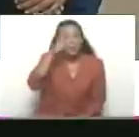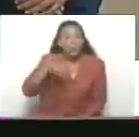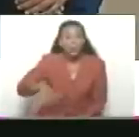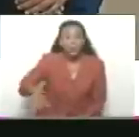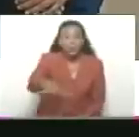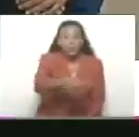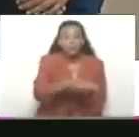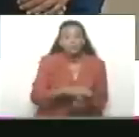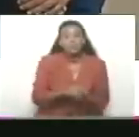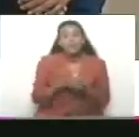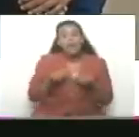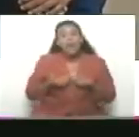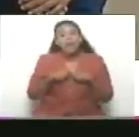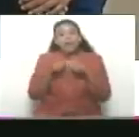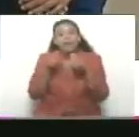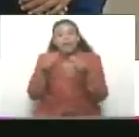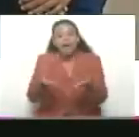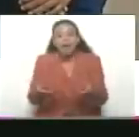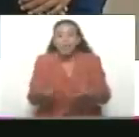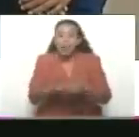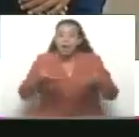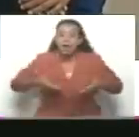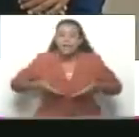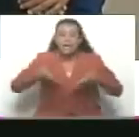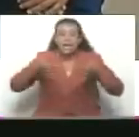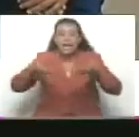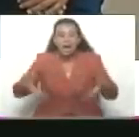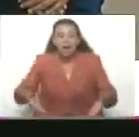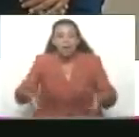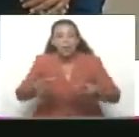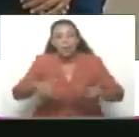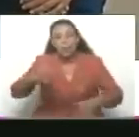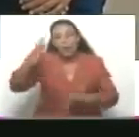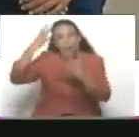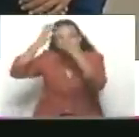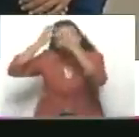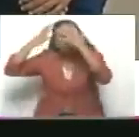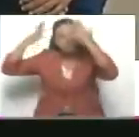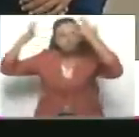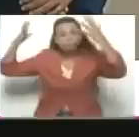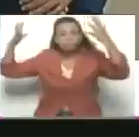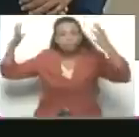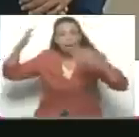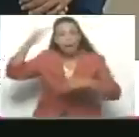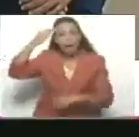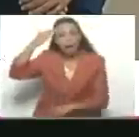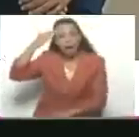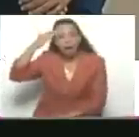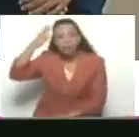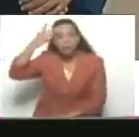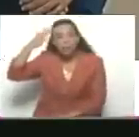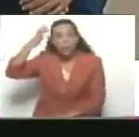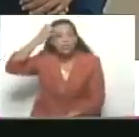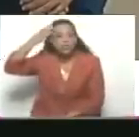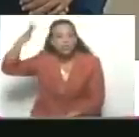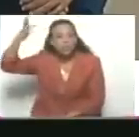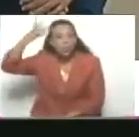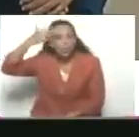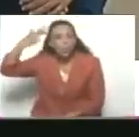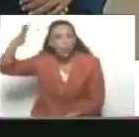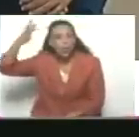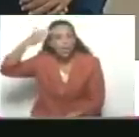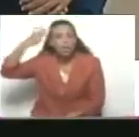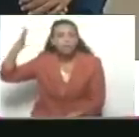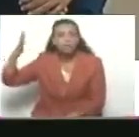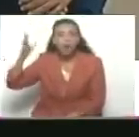gran regalo que ha sido siempre Un sueño de Santos michelena y es tener un hospital es tener este hermoso hospital